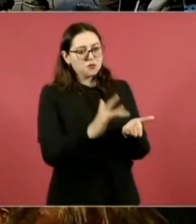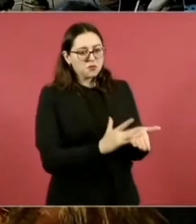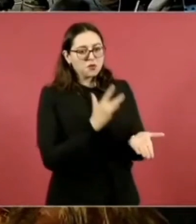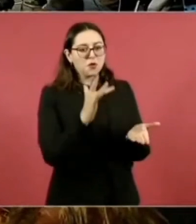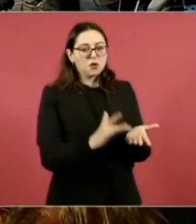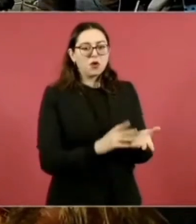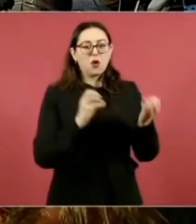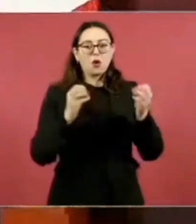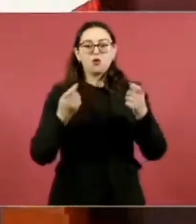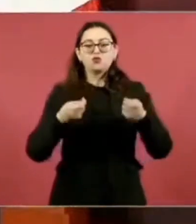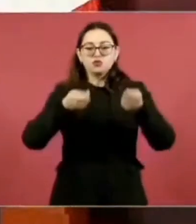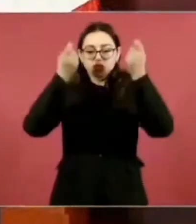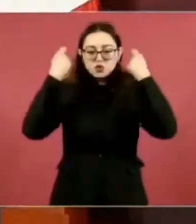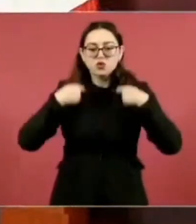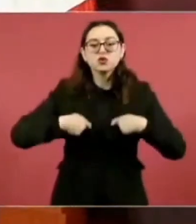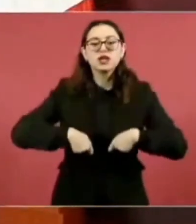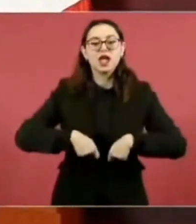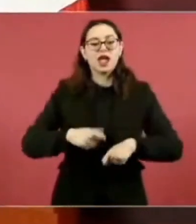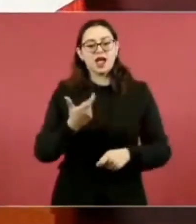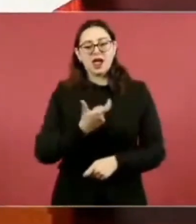un collar